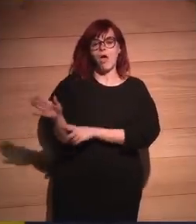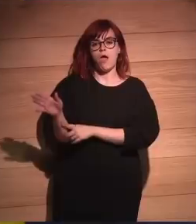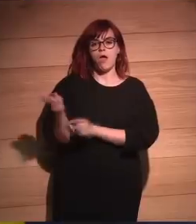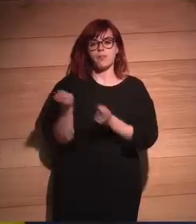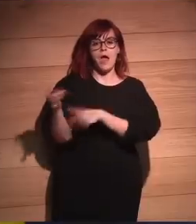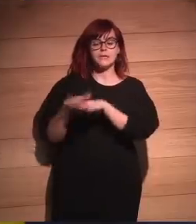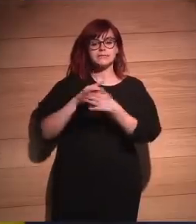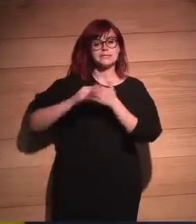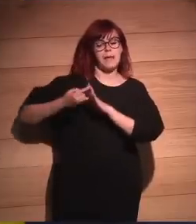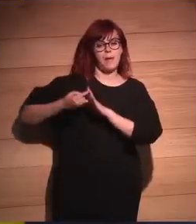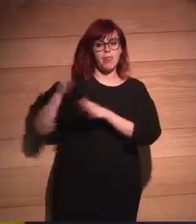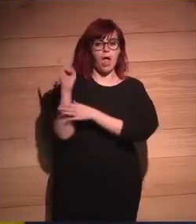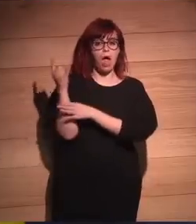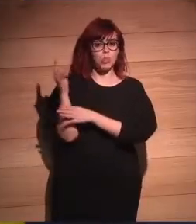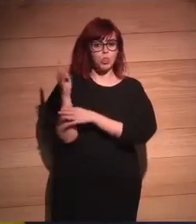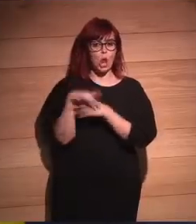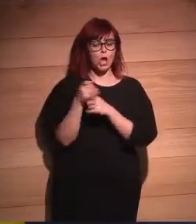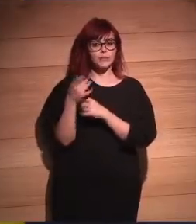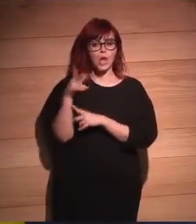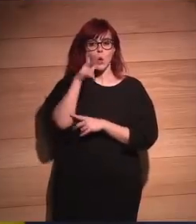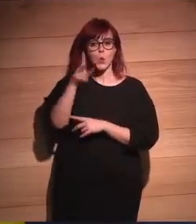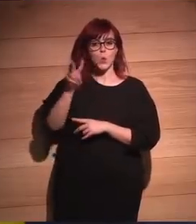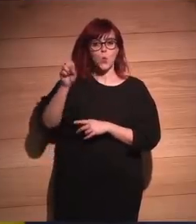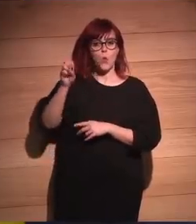el sistema operativo de Android